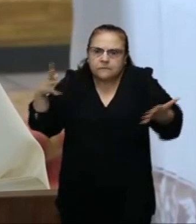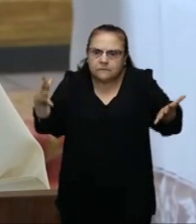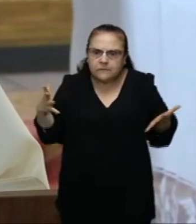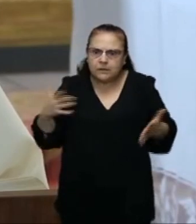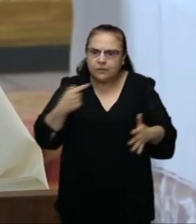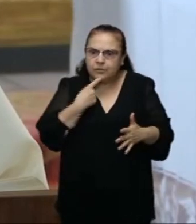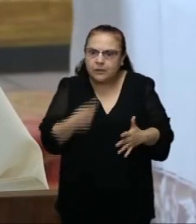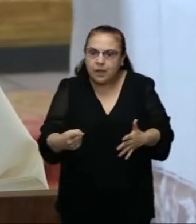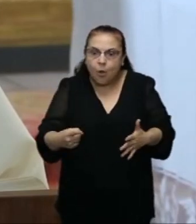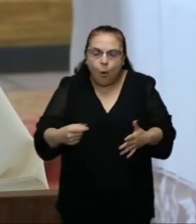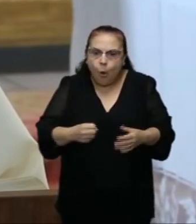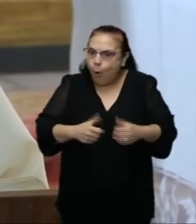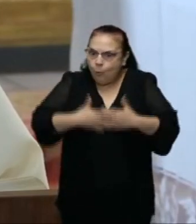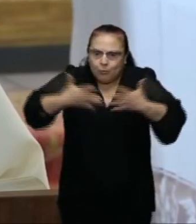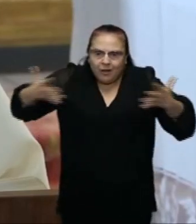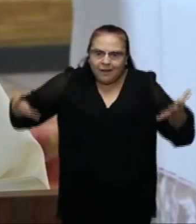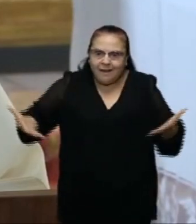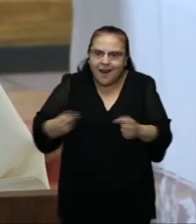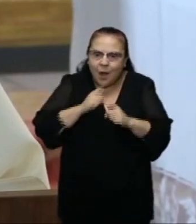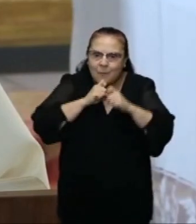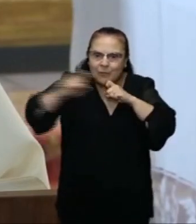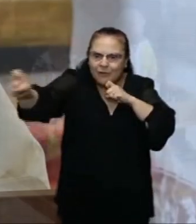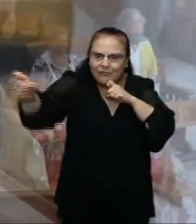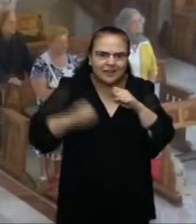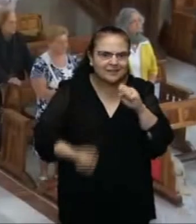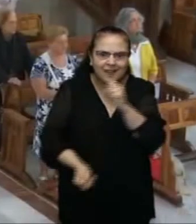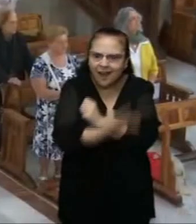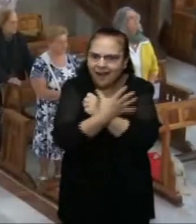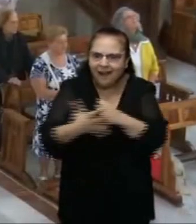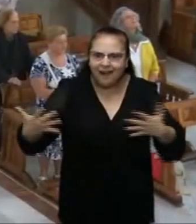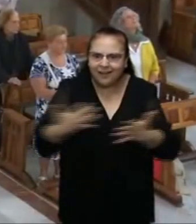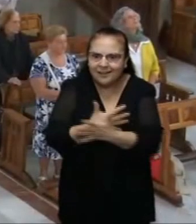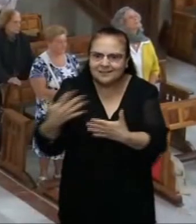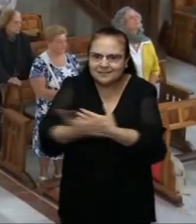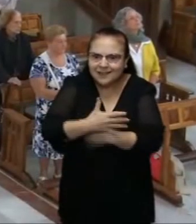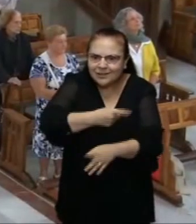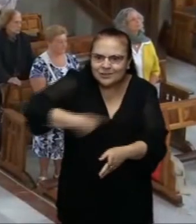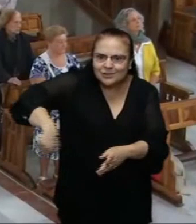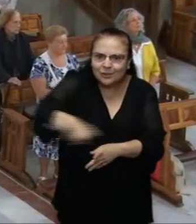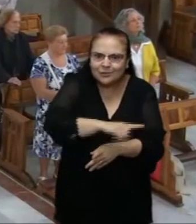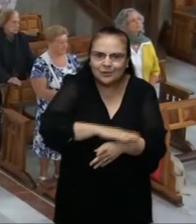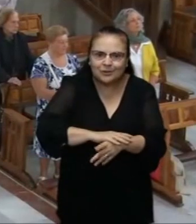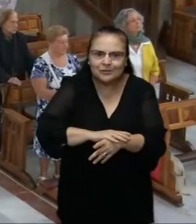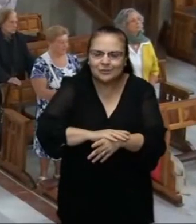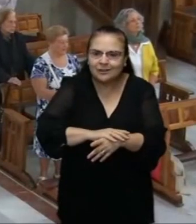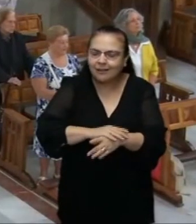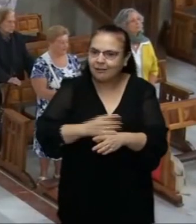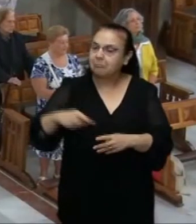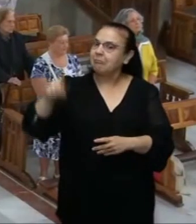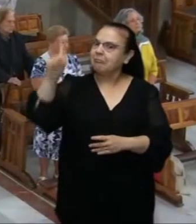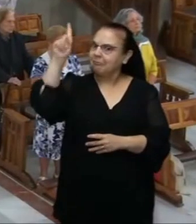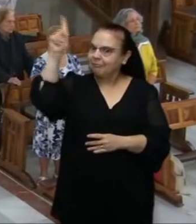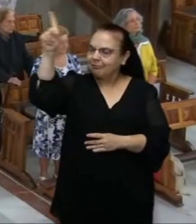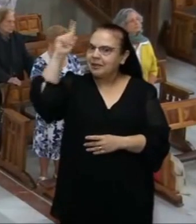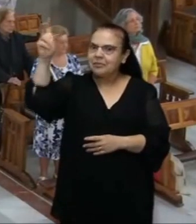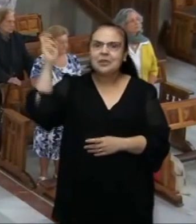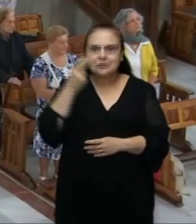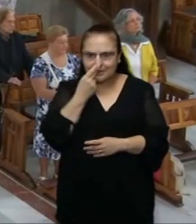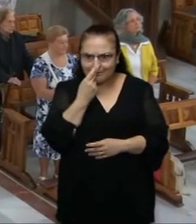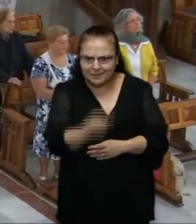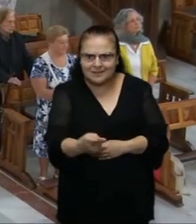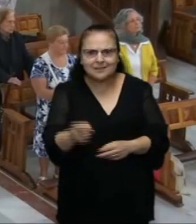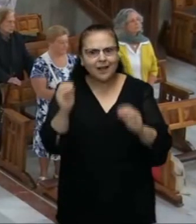diciendo, «Un gran profeta ha surgido entre nosotros y Dios ha visitado